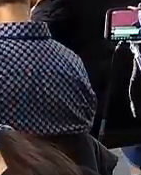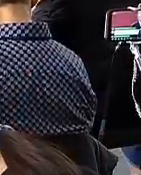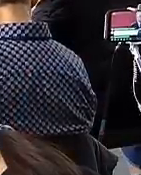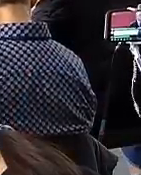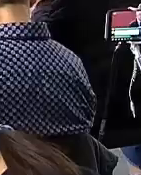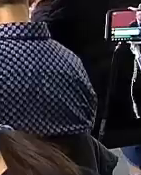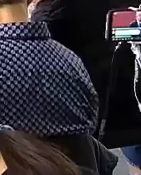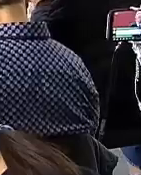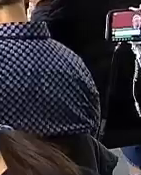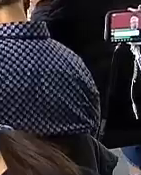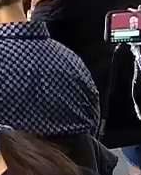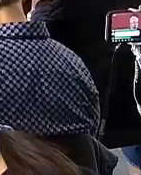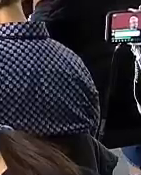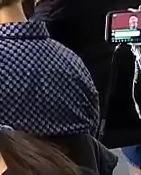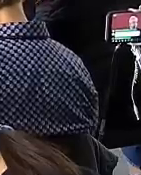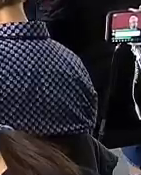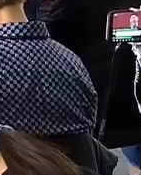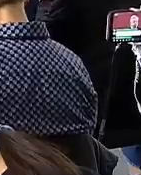engañaron al pueblo